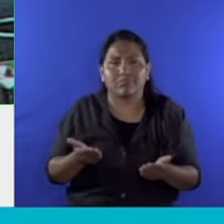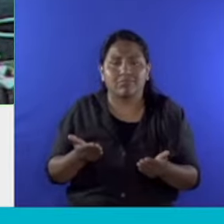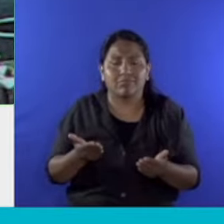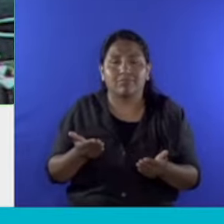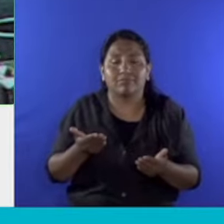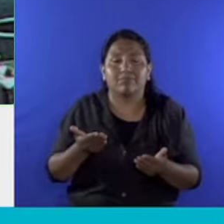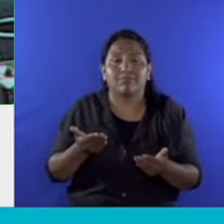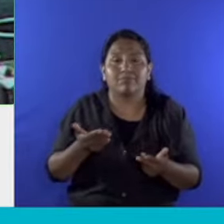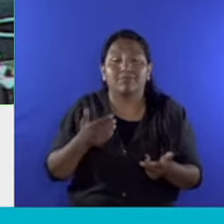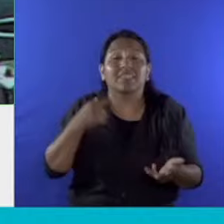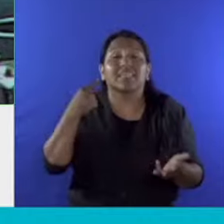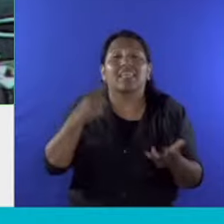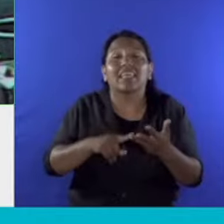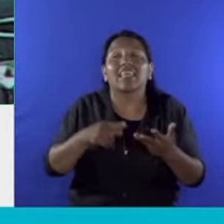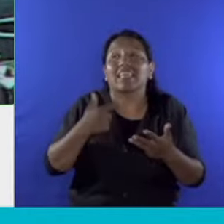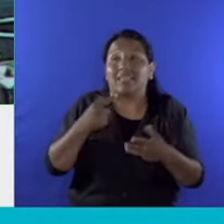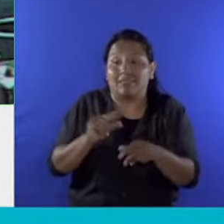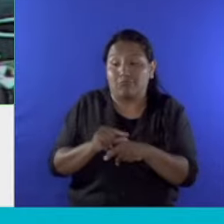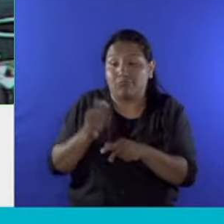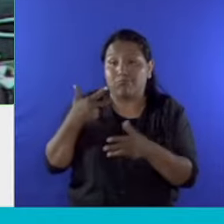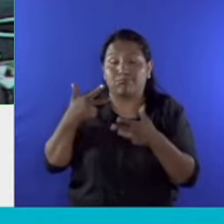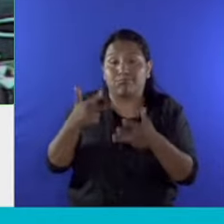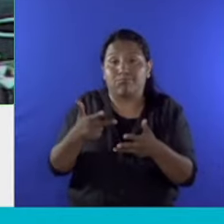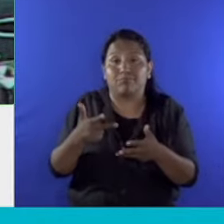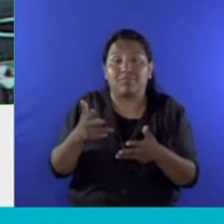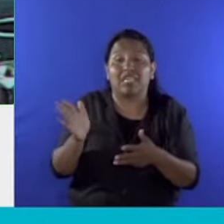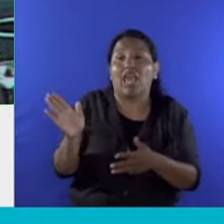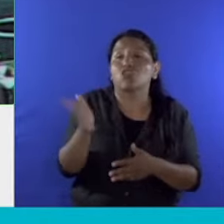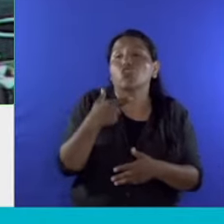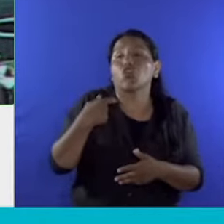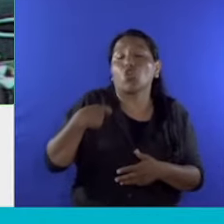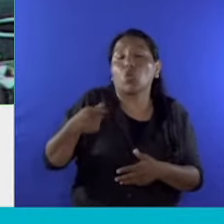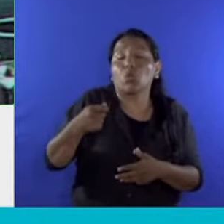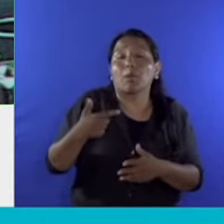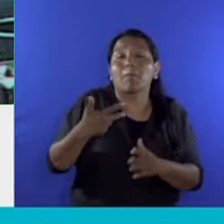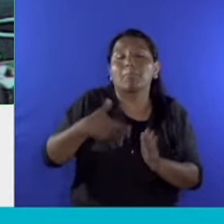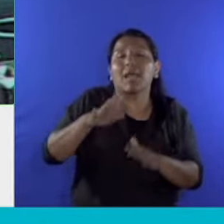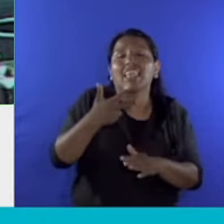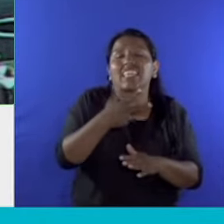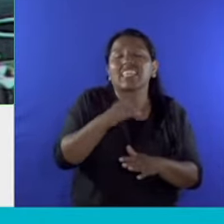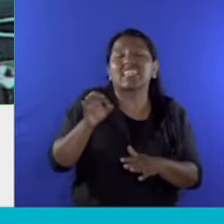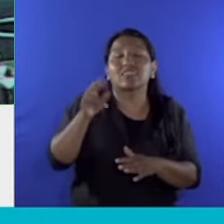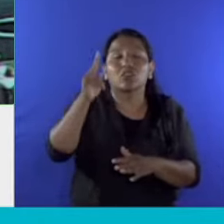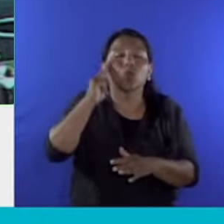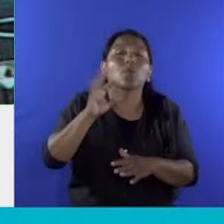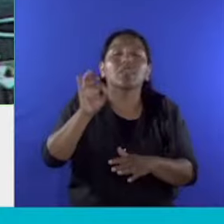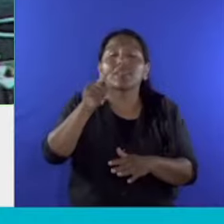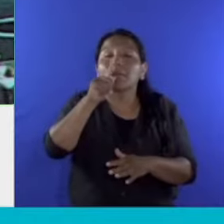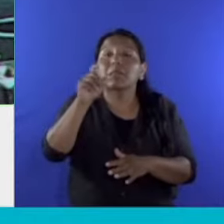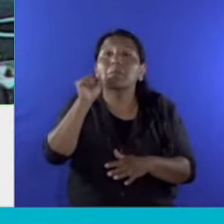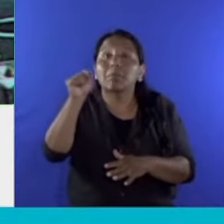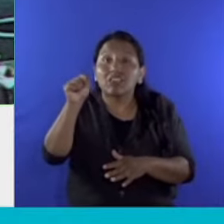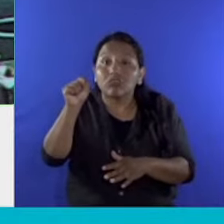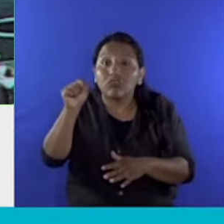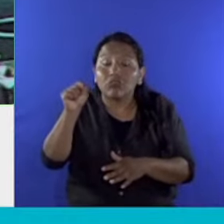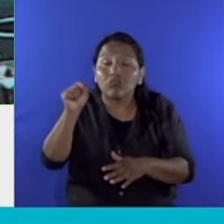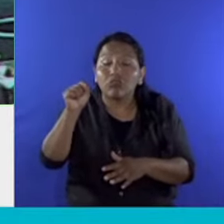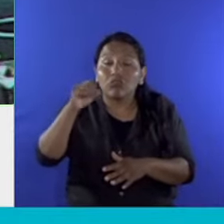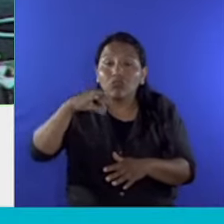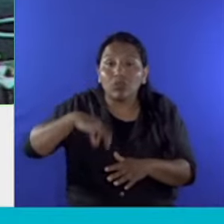el contexto en el que se acaba de decir que a todos los jubilados que ganen más de 390.000 pesos,